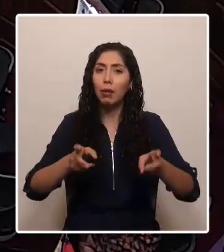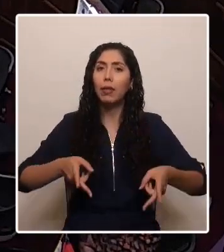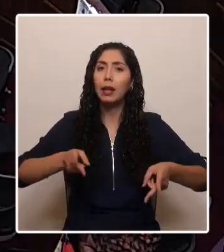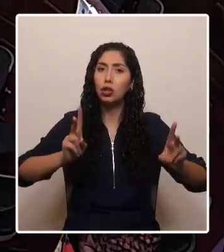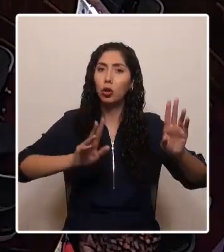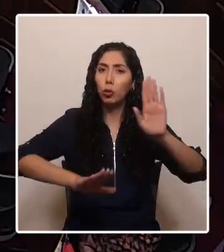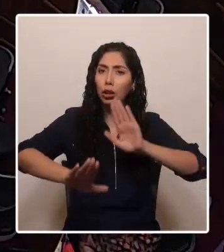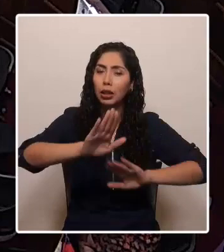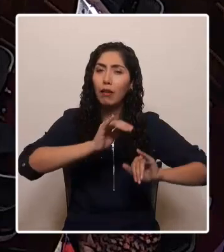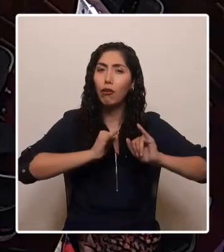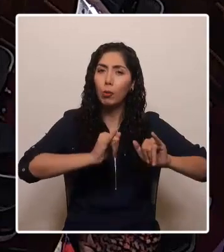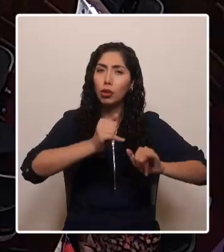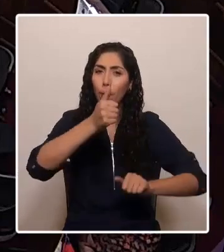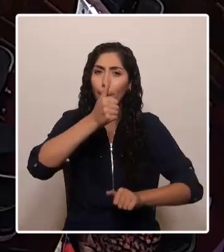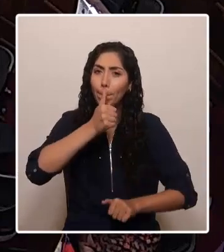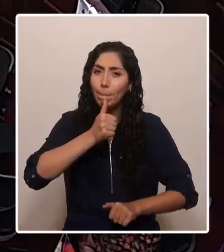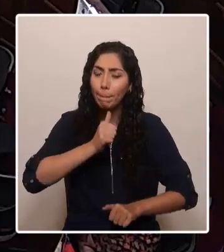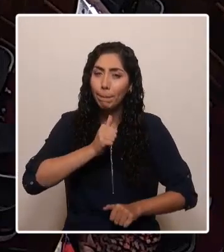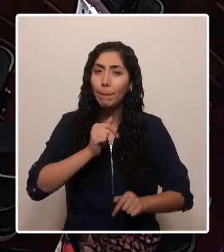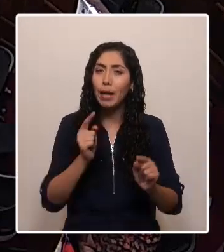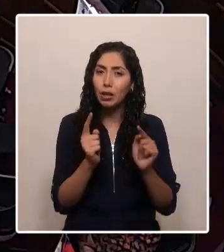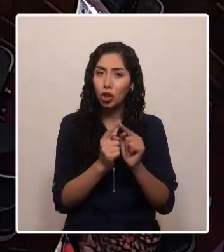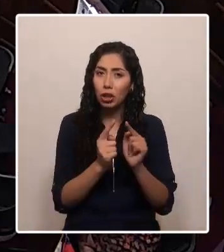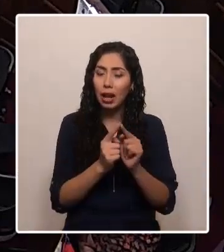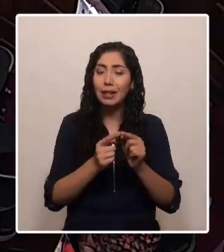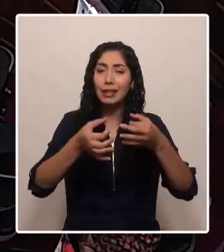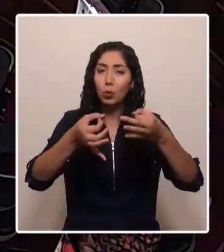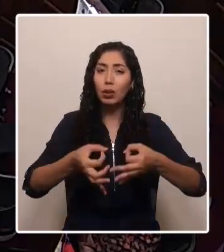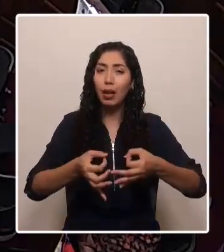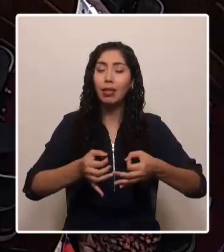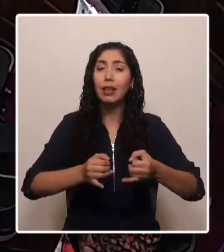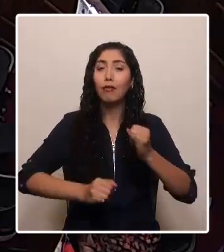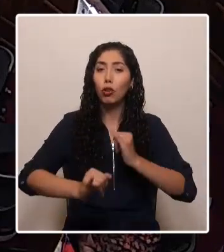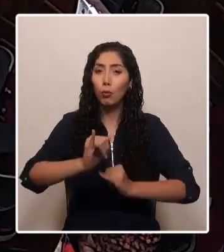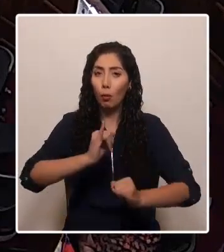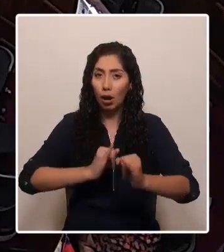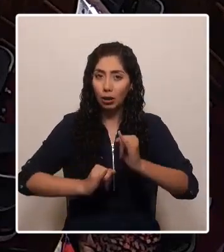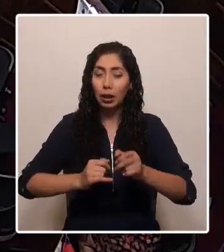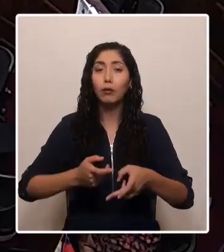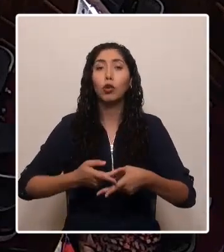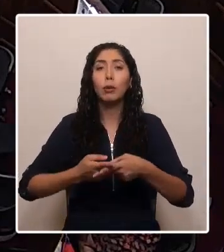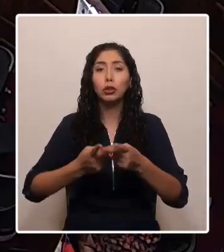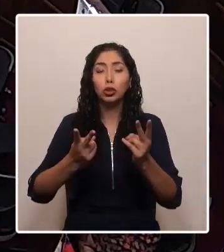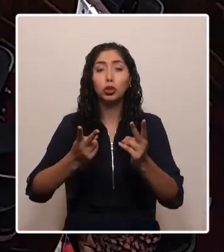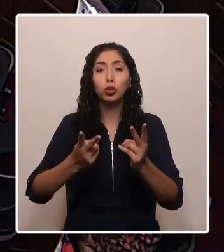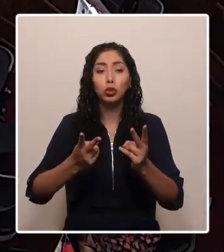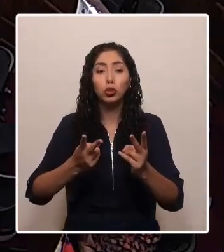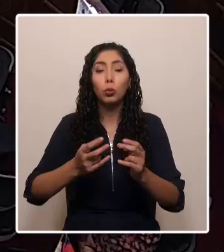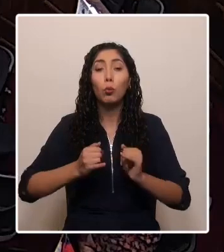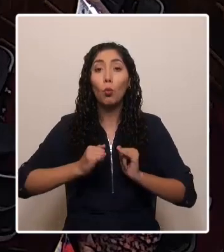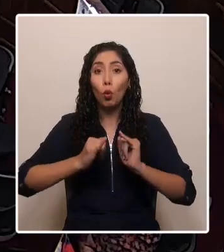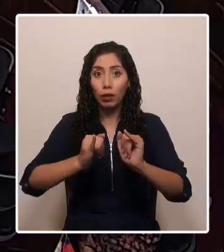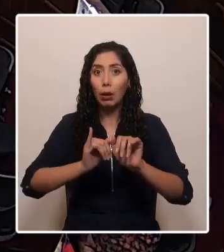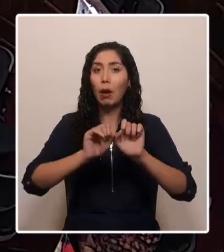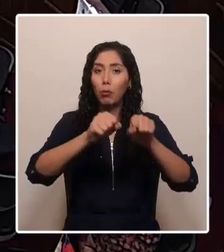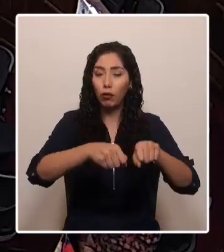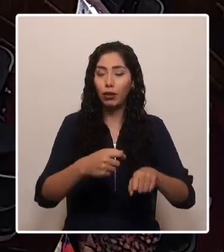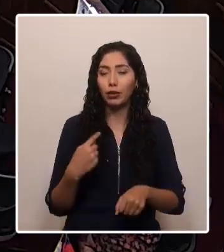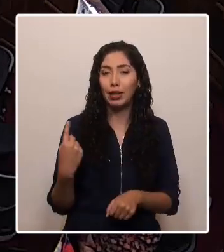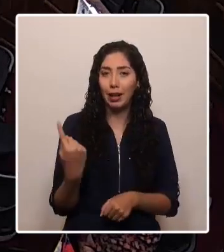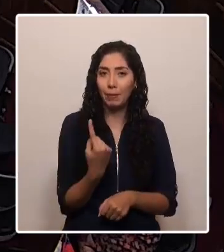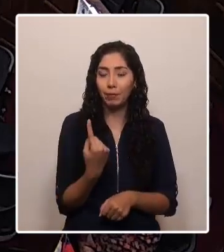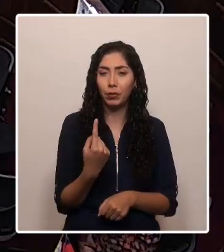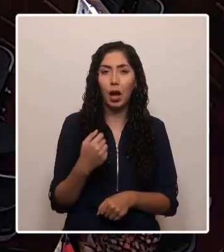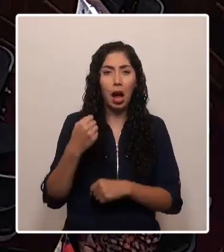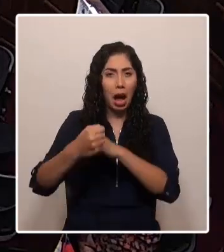datos personales, a la seguridad informática y al acceso abierto a la información pública para aprobarlos en general. Desde hace años